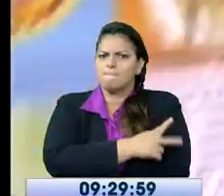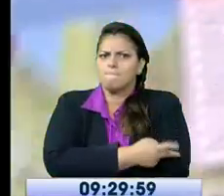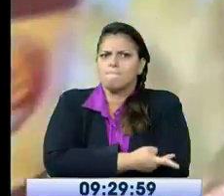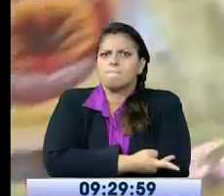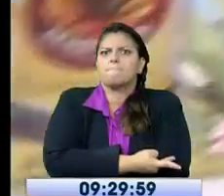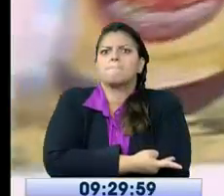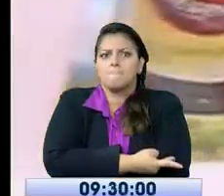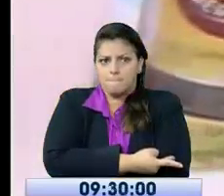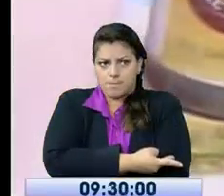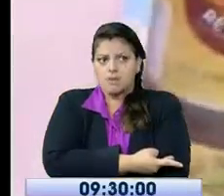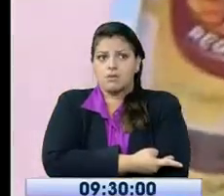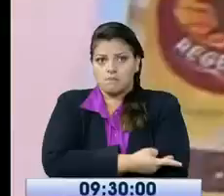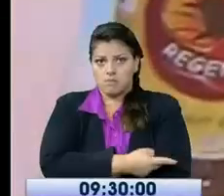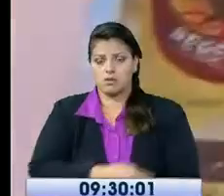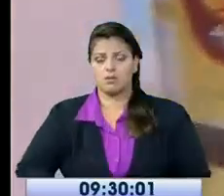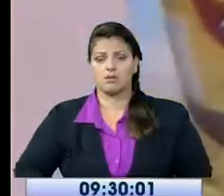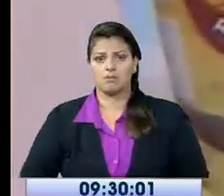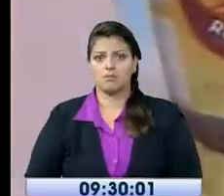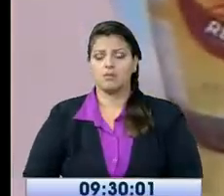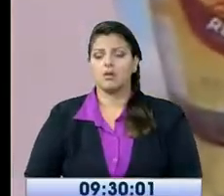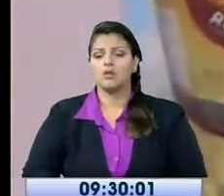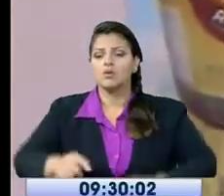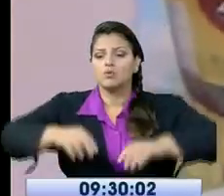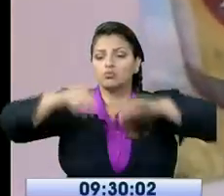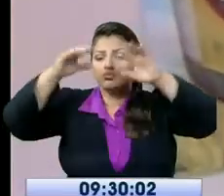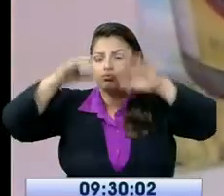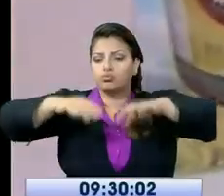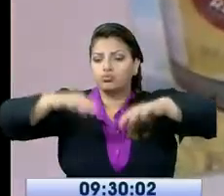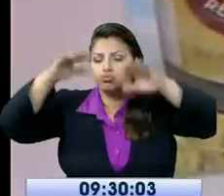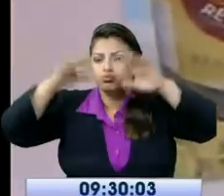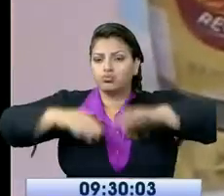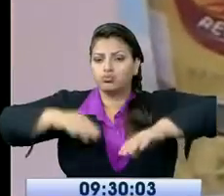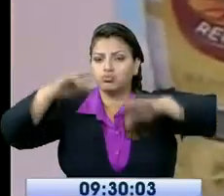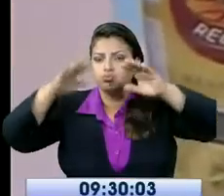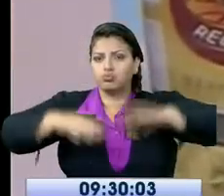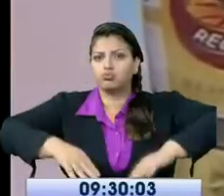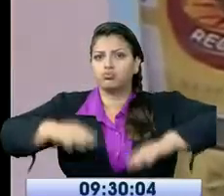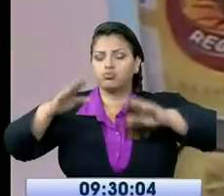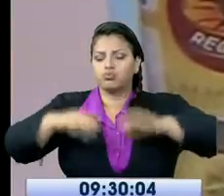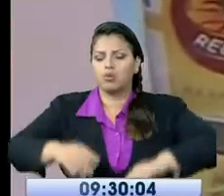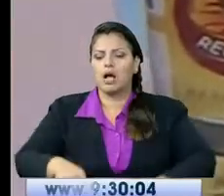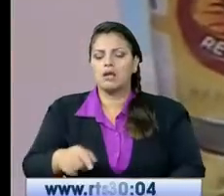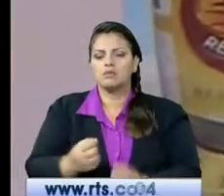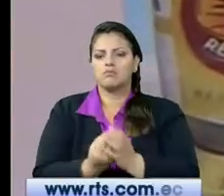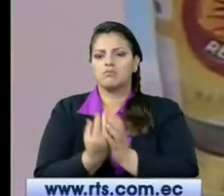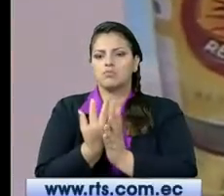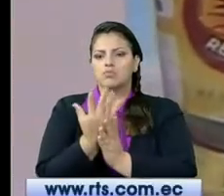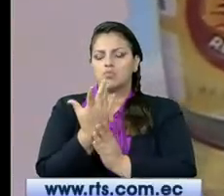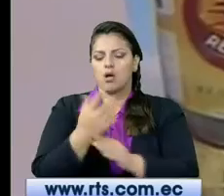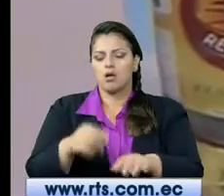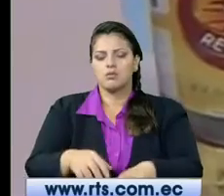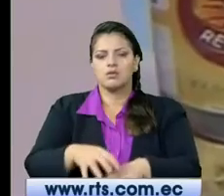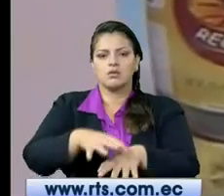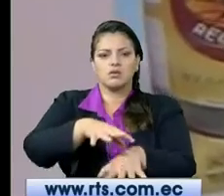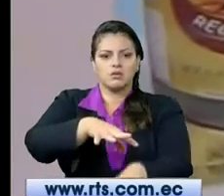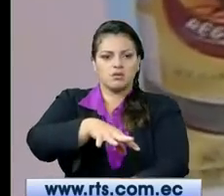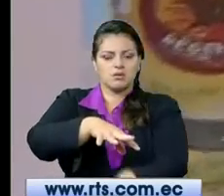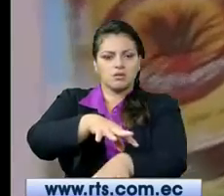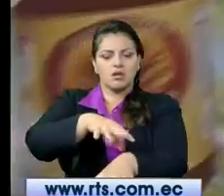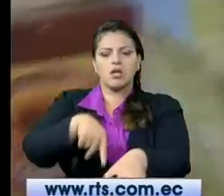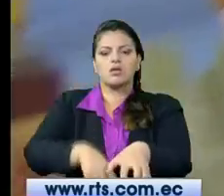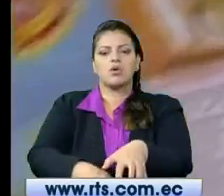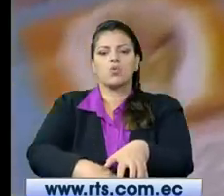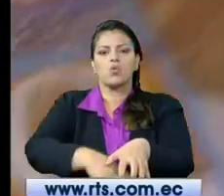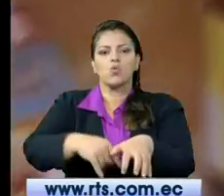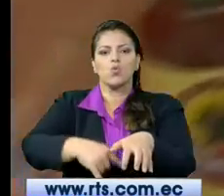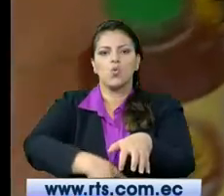la naturaleza. Y entonces, por eso, el jugo que se agrega en la base del penco, ese